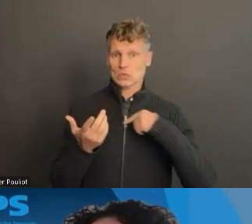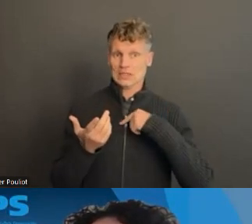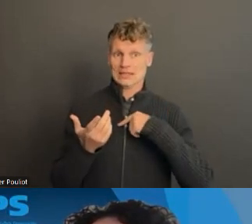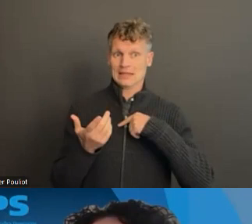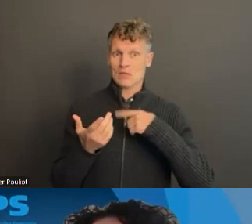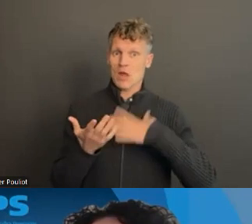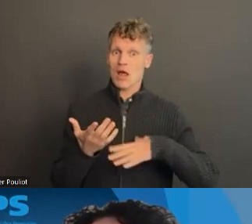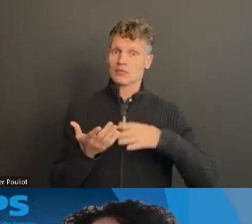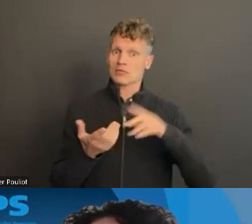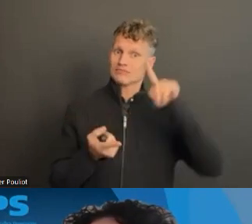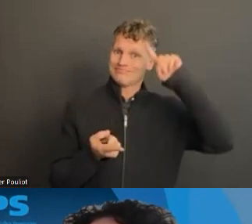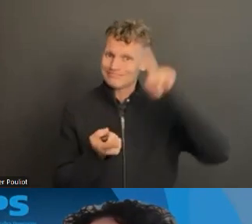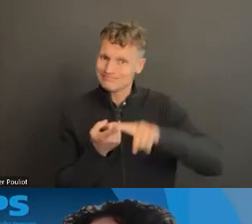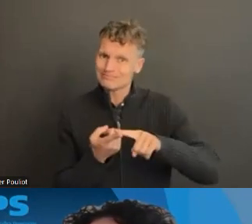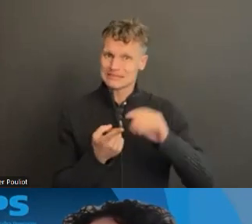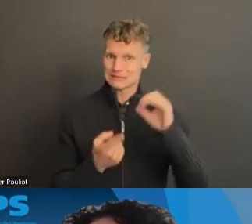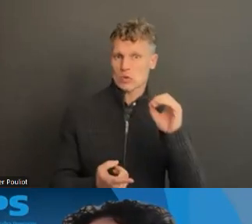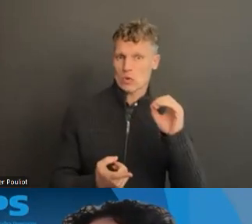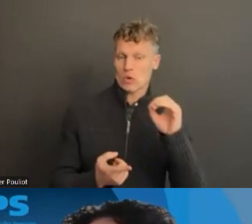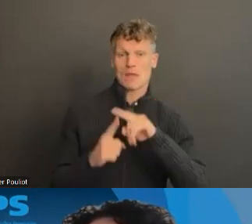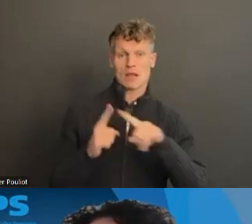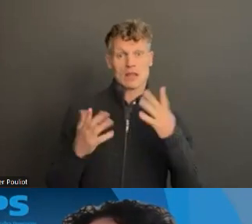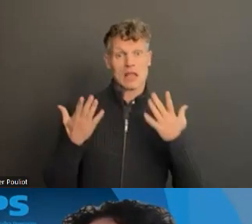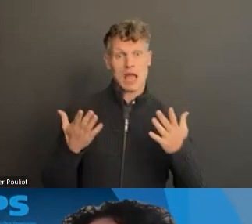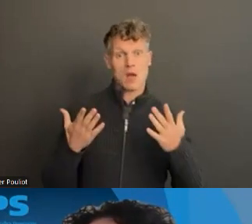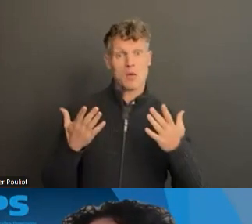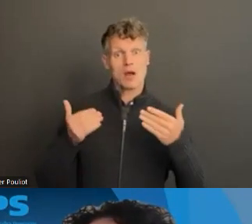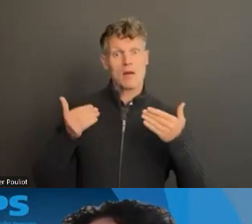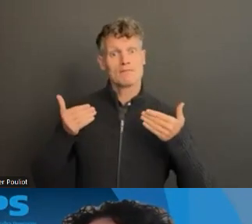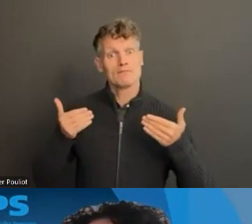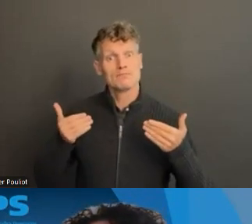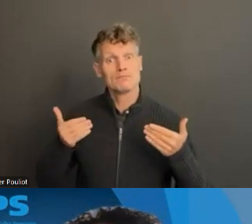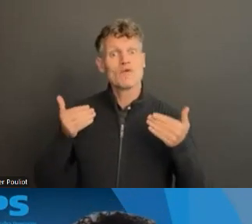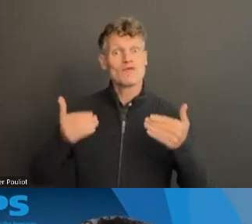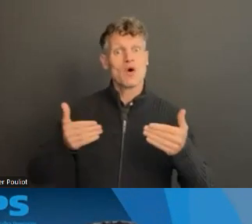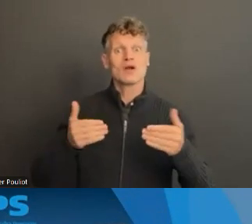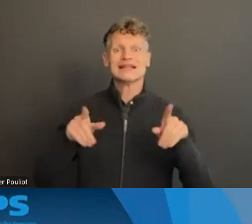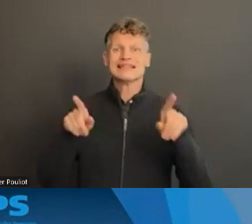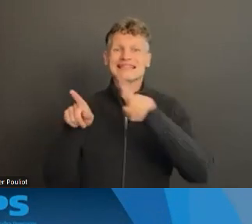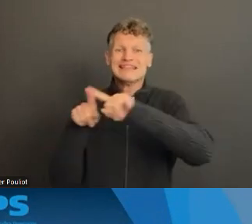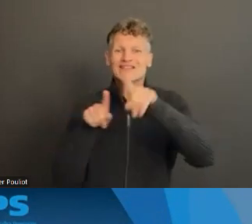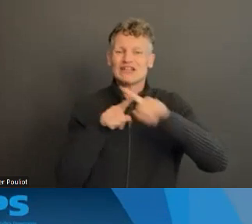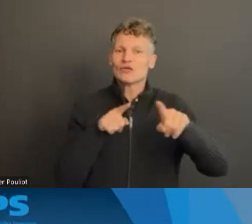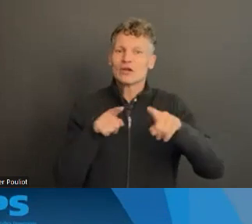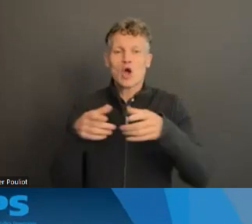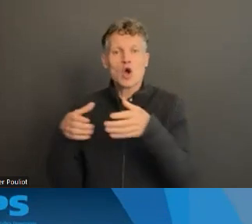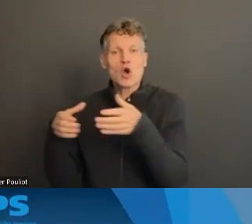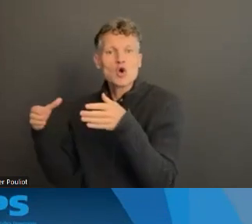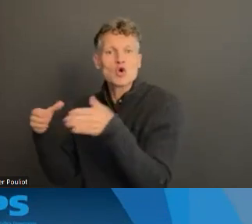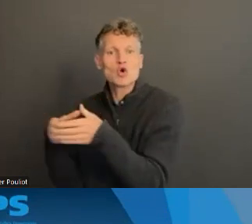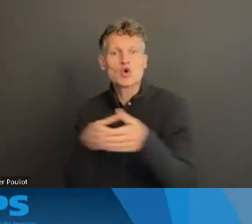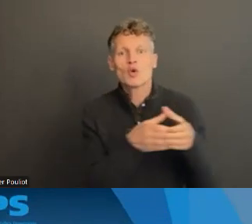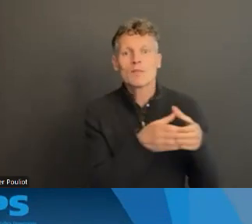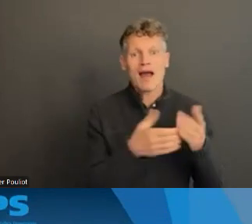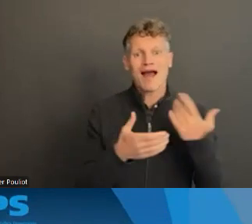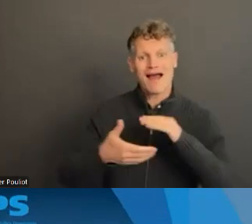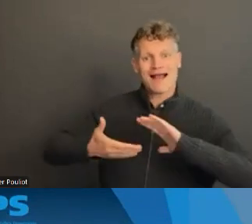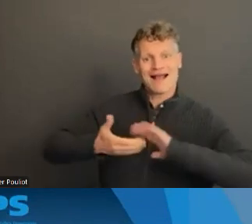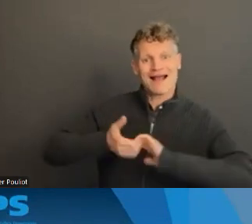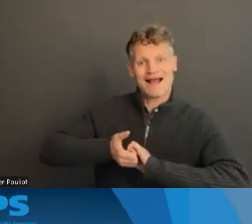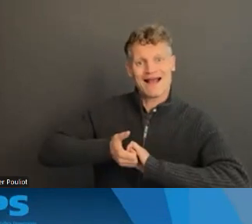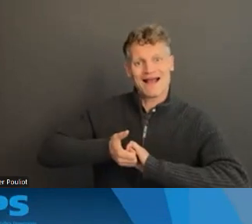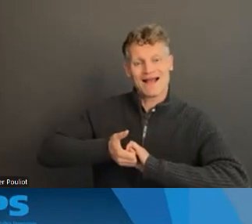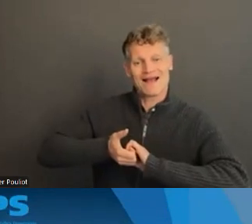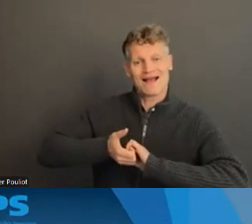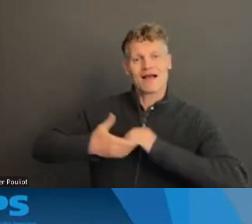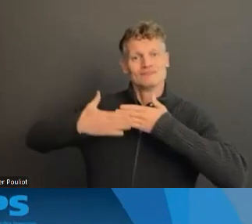eliminación, vamos a avanzar con estas colaboraciones intergrupos y aprovechar todas las sinergias.